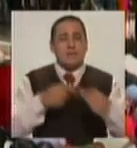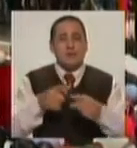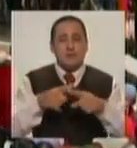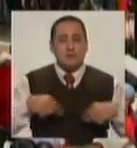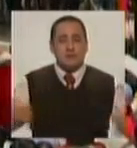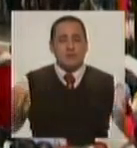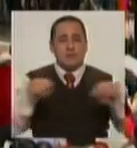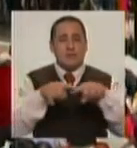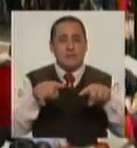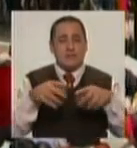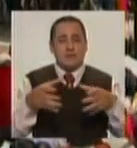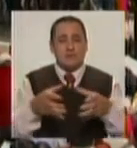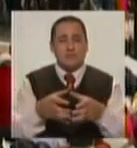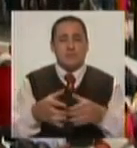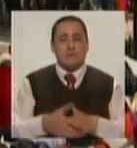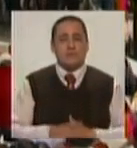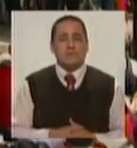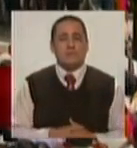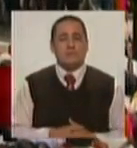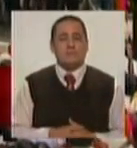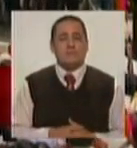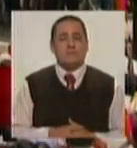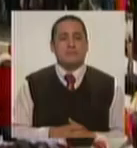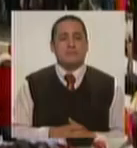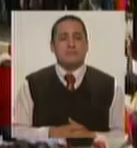población de Villa de Palambla.